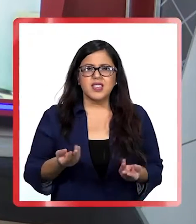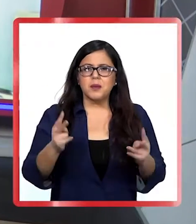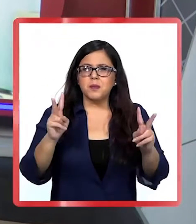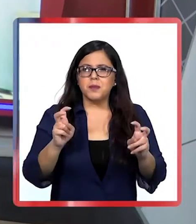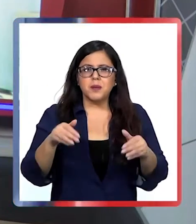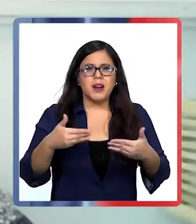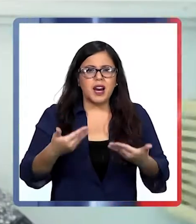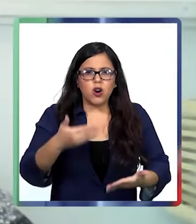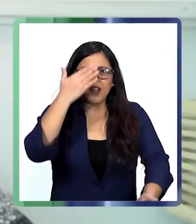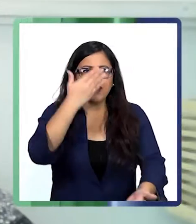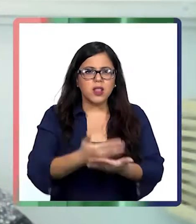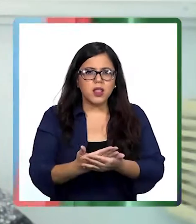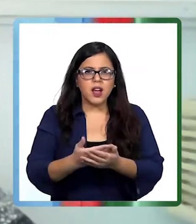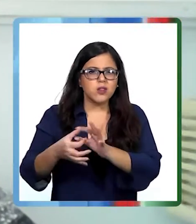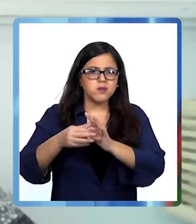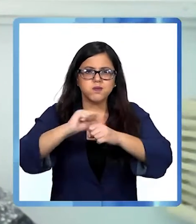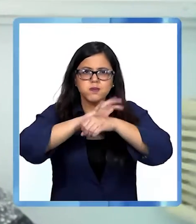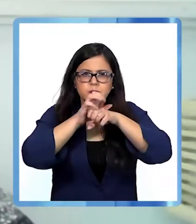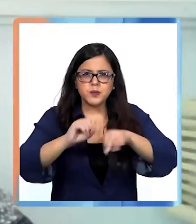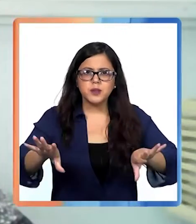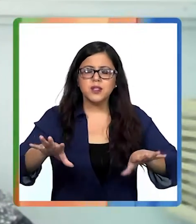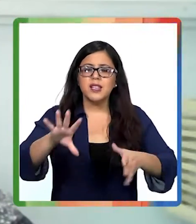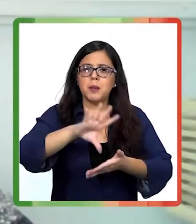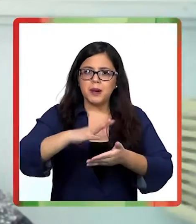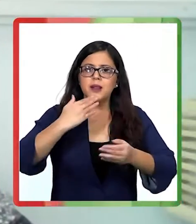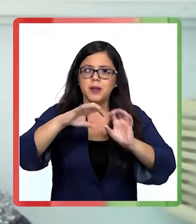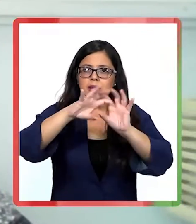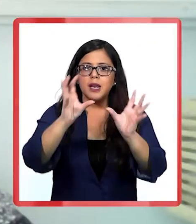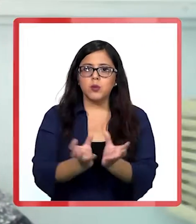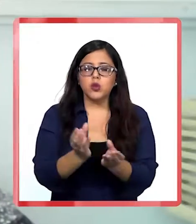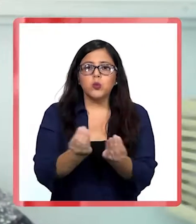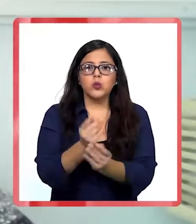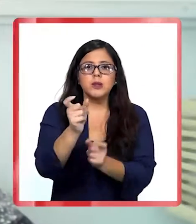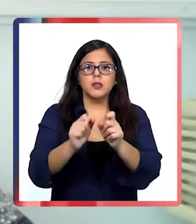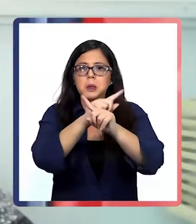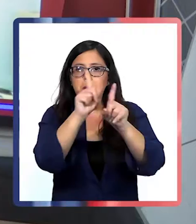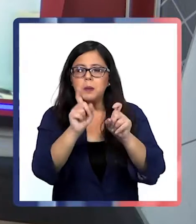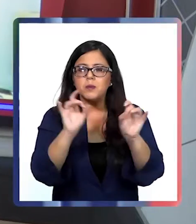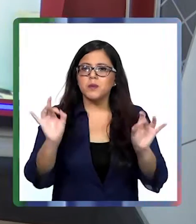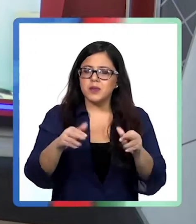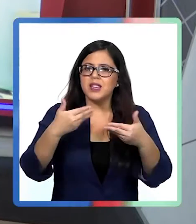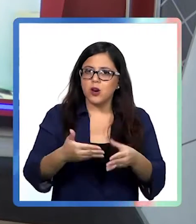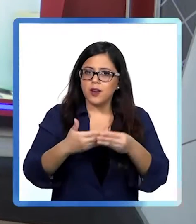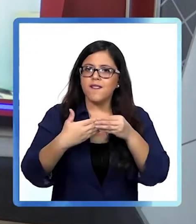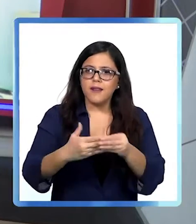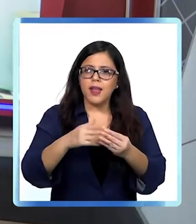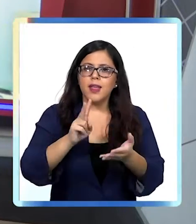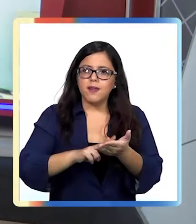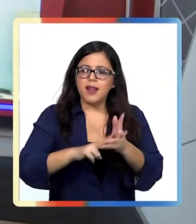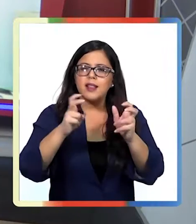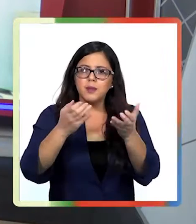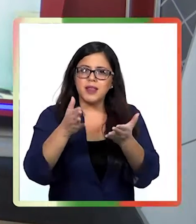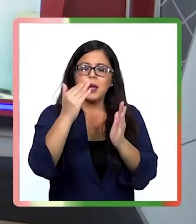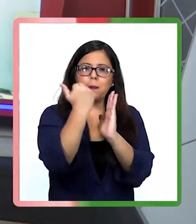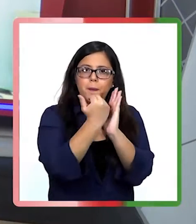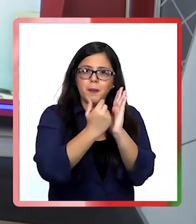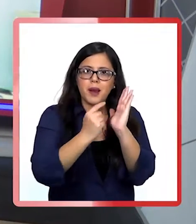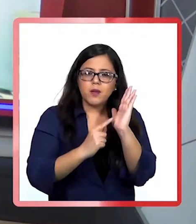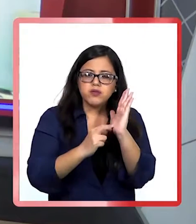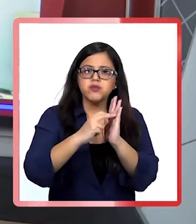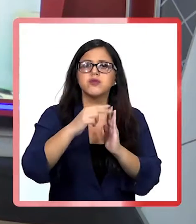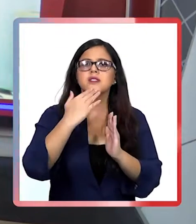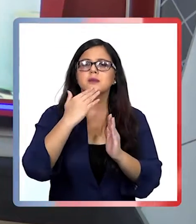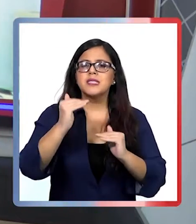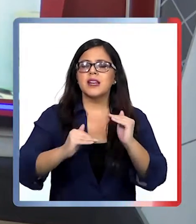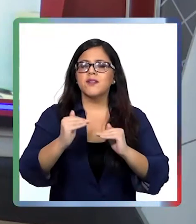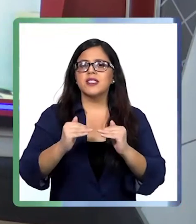¿qué momento epidemiológico estamos enfrentando en nuestro país y en el mundo? Muchos se preguntan, ¿es momento de flexibilizar el plan